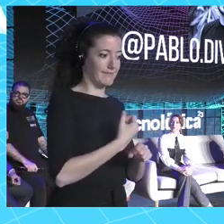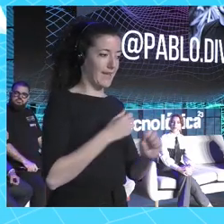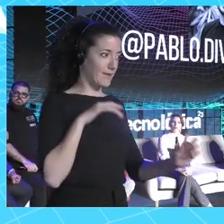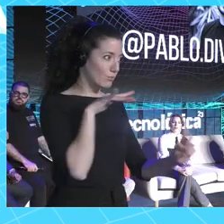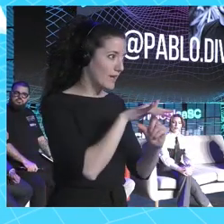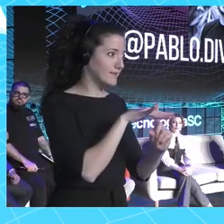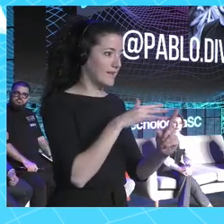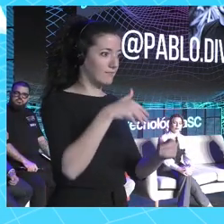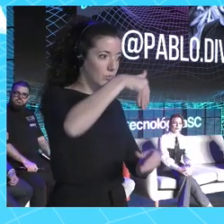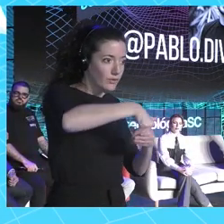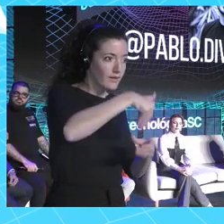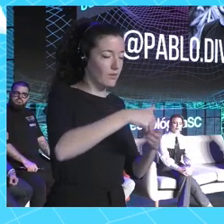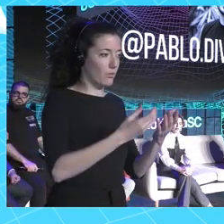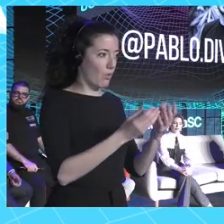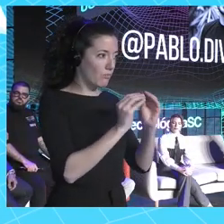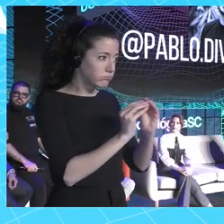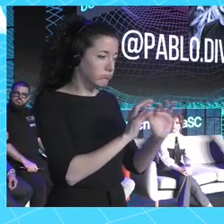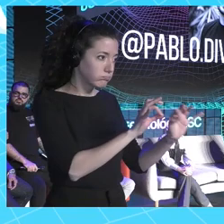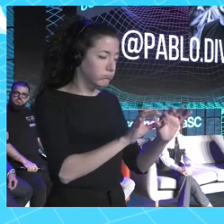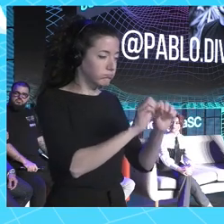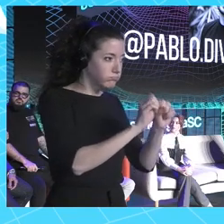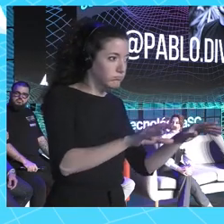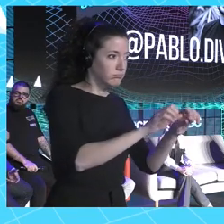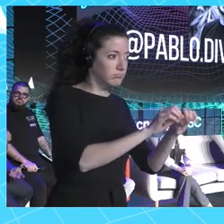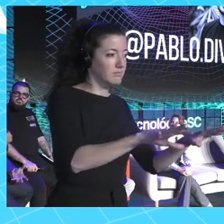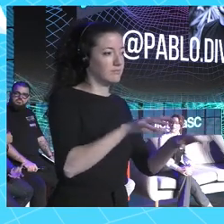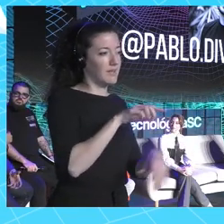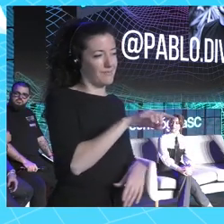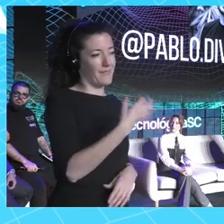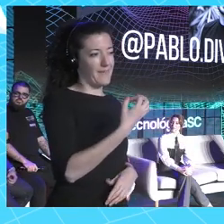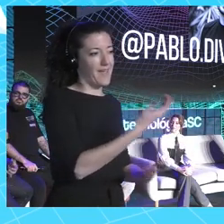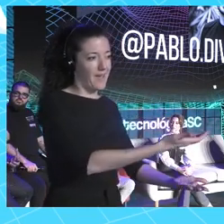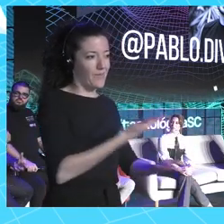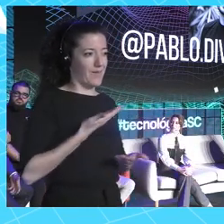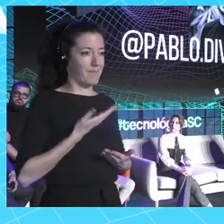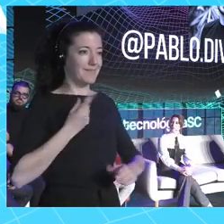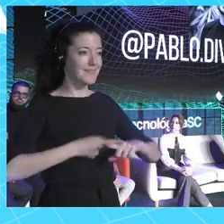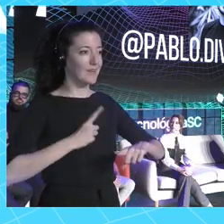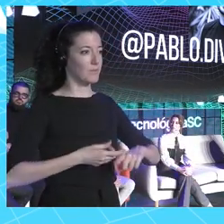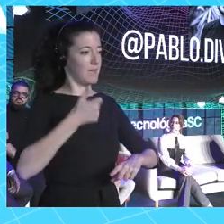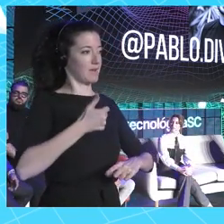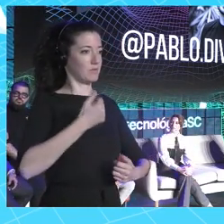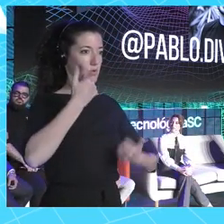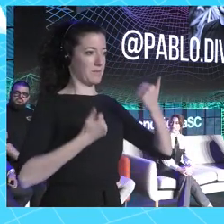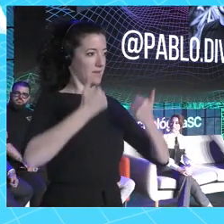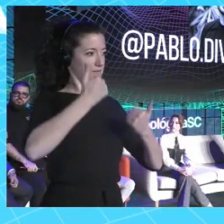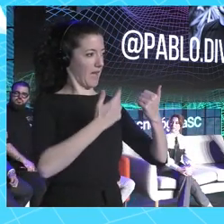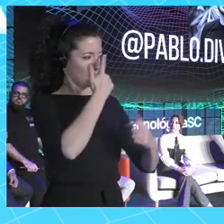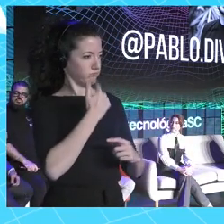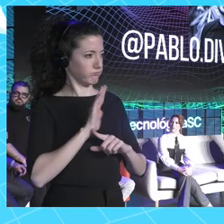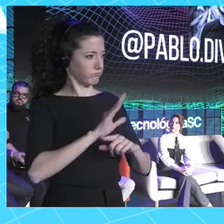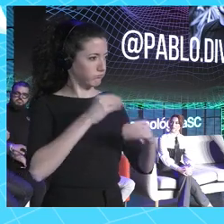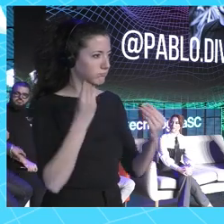Hoy es la que nos tiene que ayudar a construir una Santa Cruz Más competitiva una Canarias más competitiva una isla más